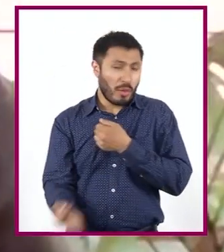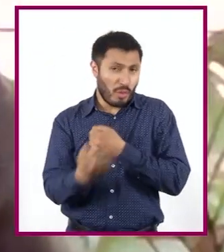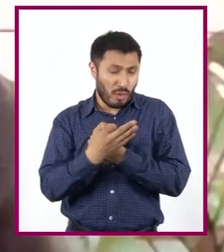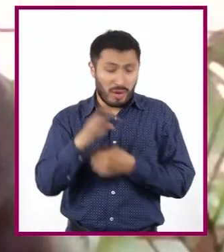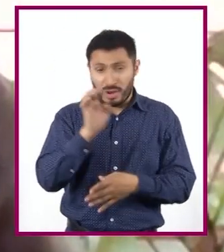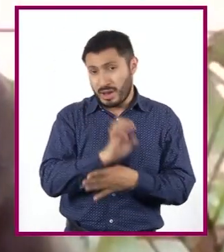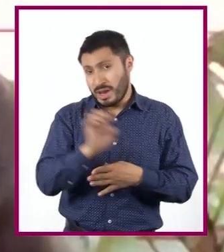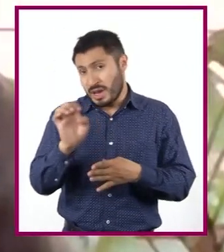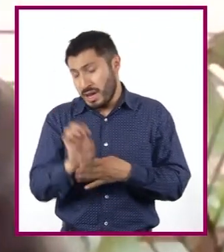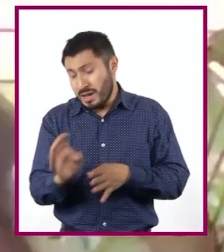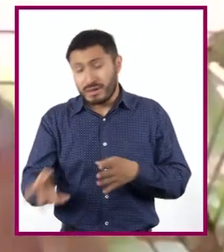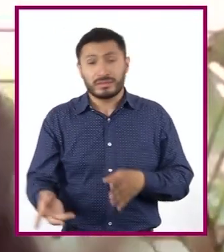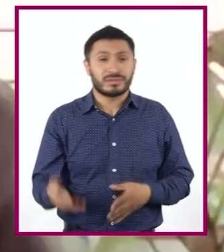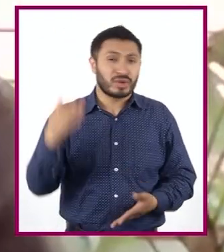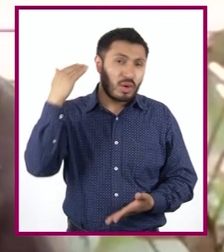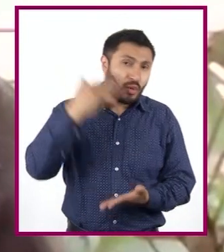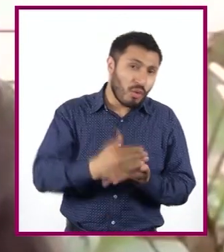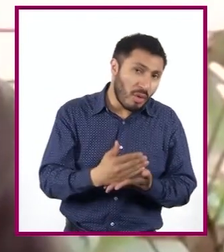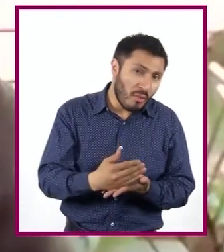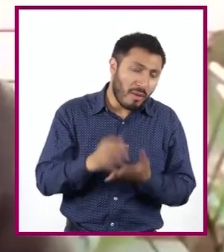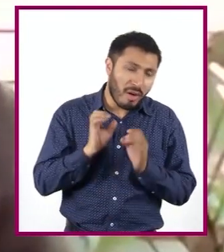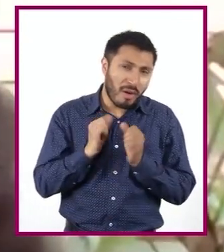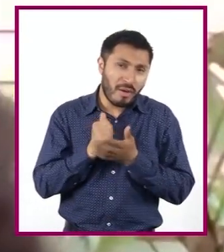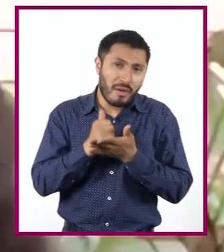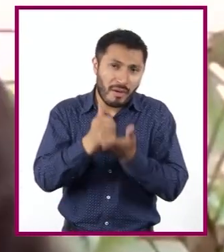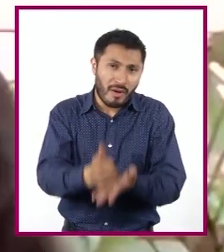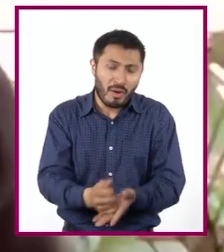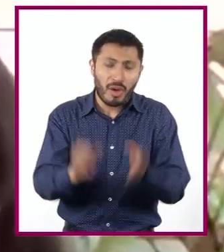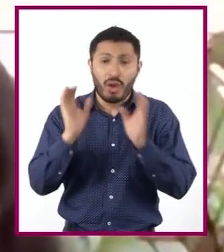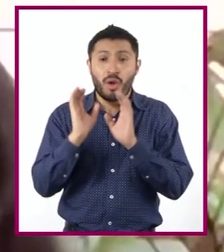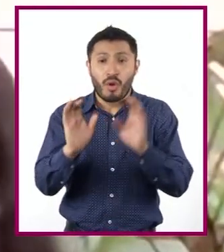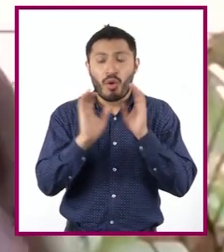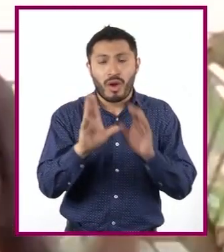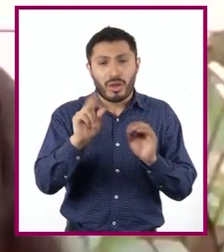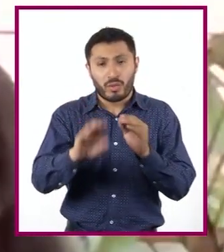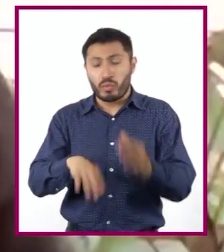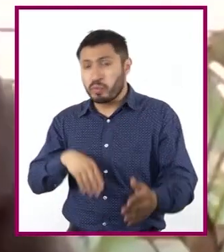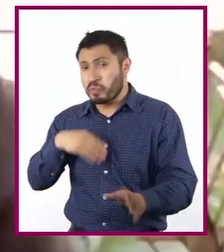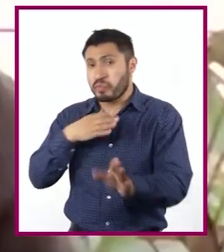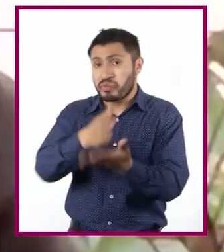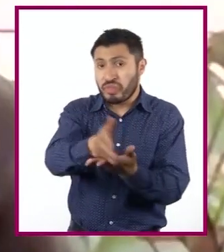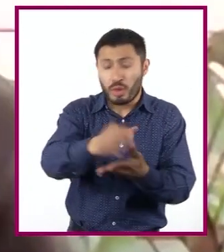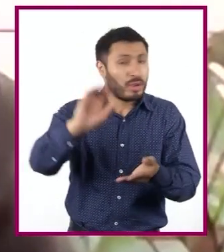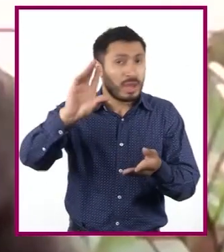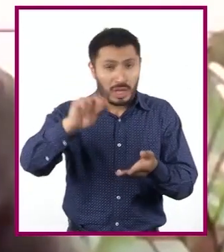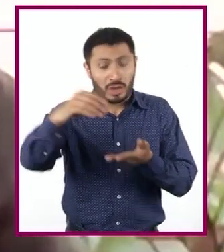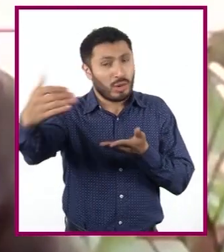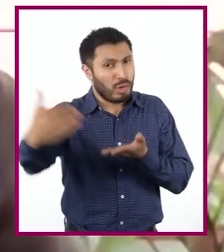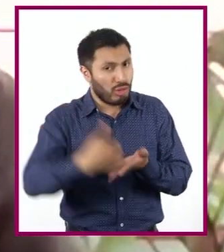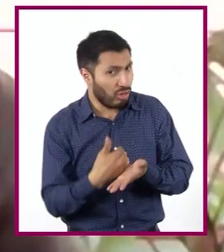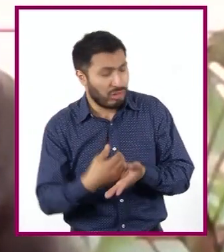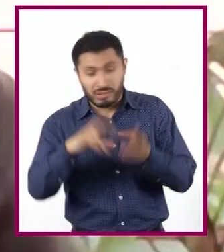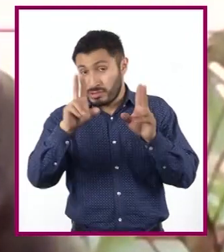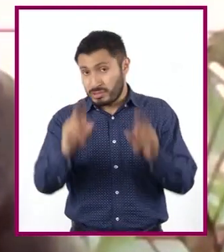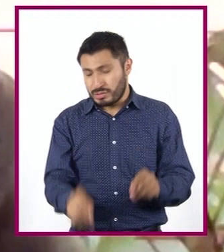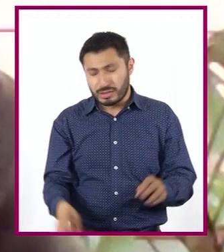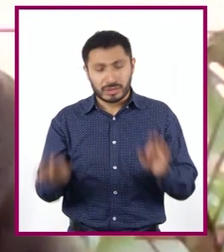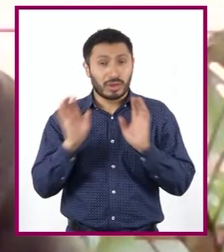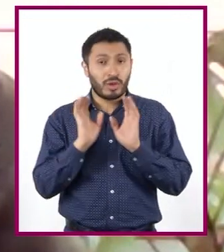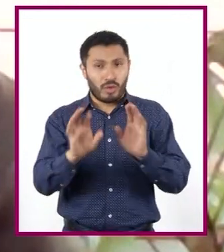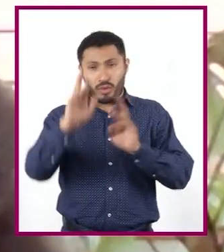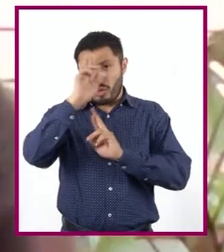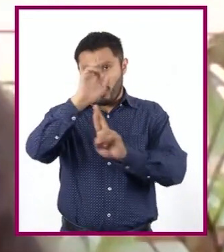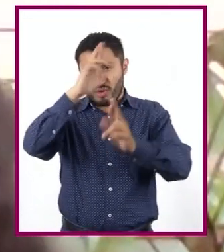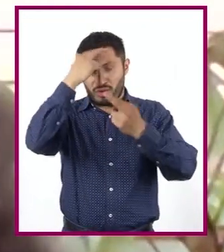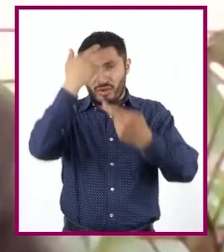y de los asirios. Y desde ahí la transmisión de la información a través de la lectura se ha vuelto indispensable y un baluarte de la